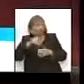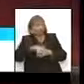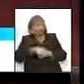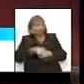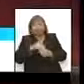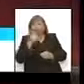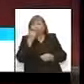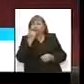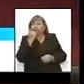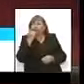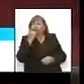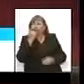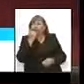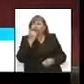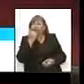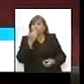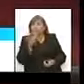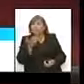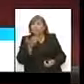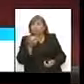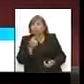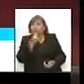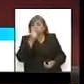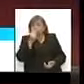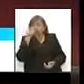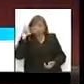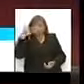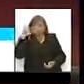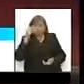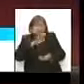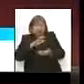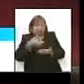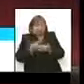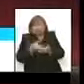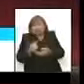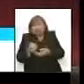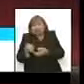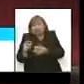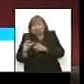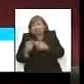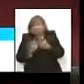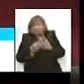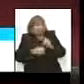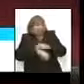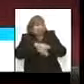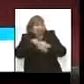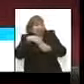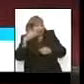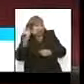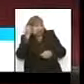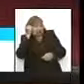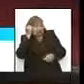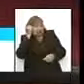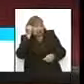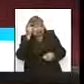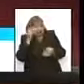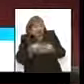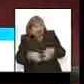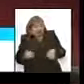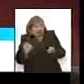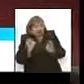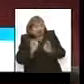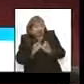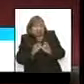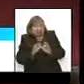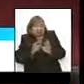quién va a tener la ganancia política. Y todas las otras fuerzas están fuera de juego, no tienen sentido, no tienen importancia.